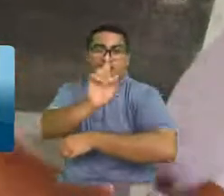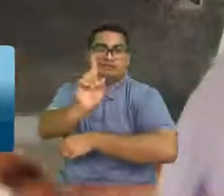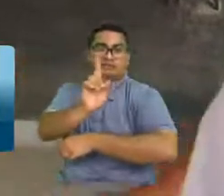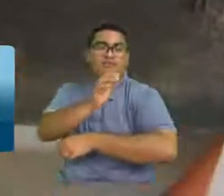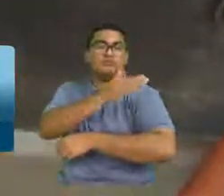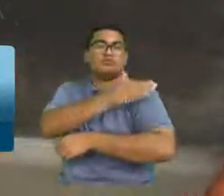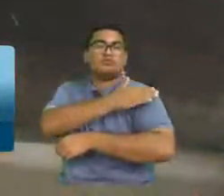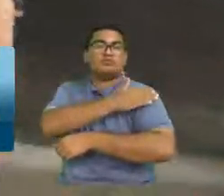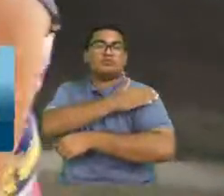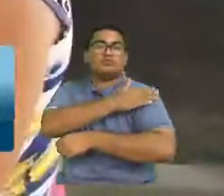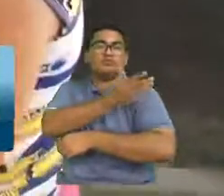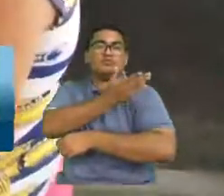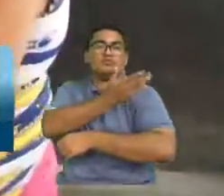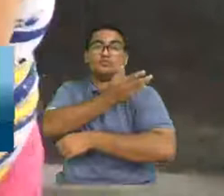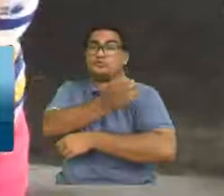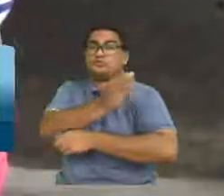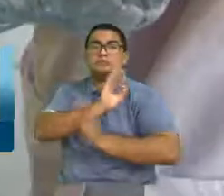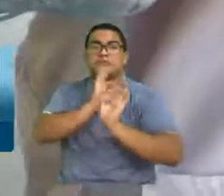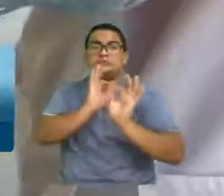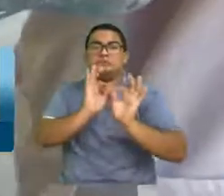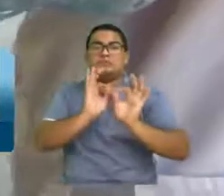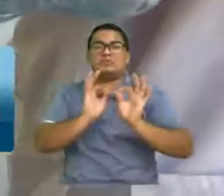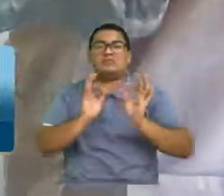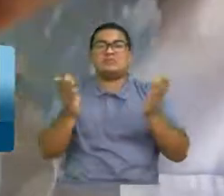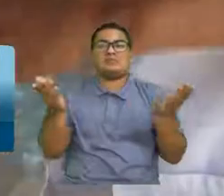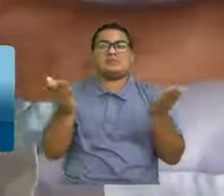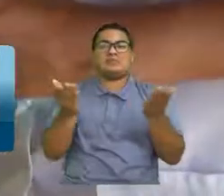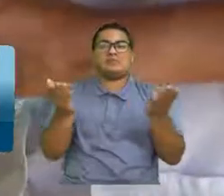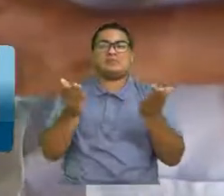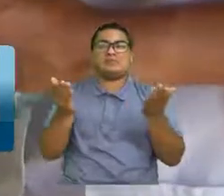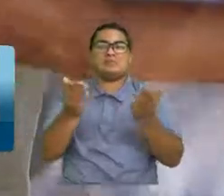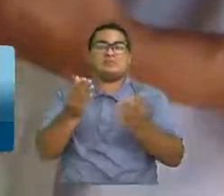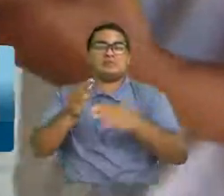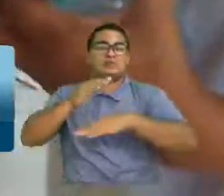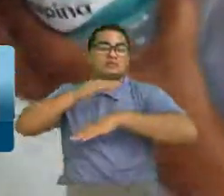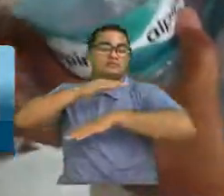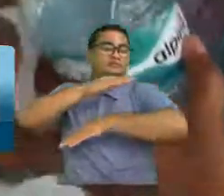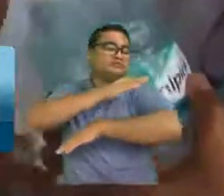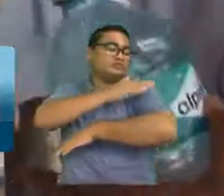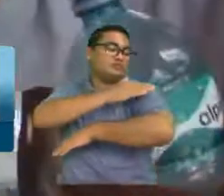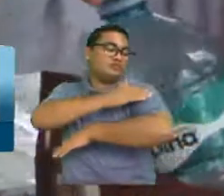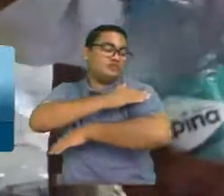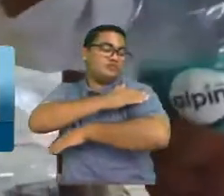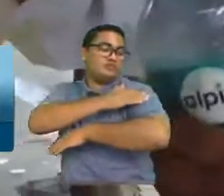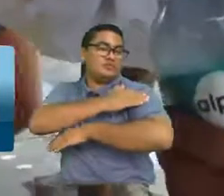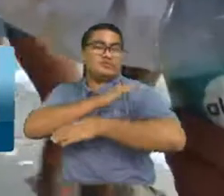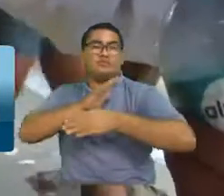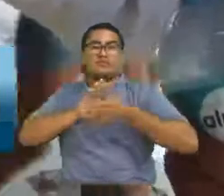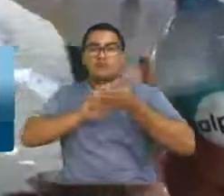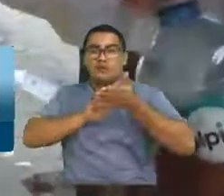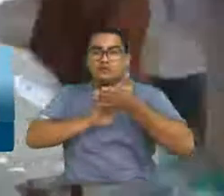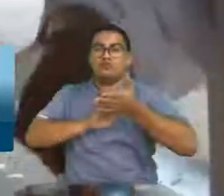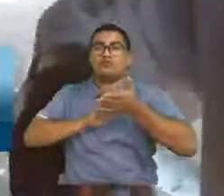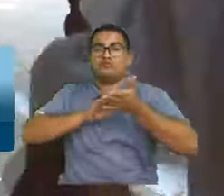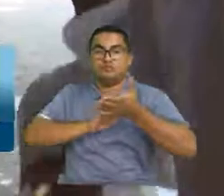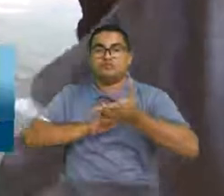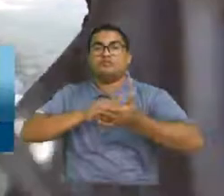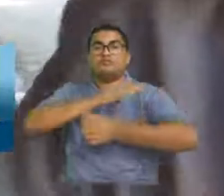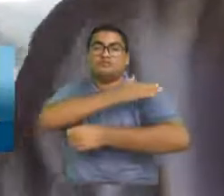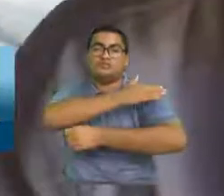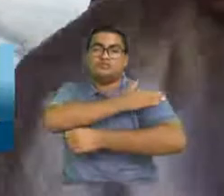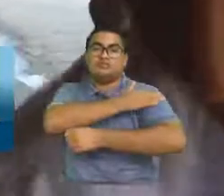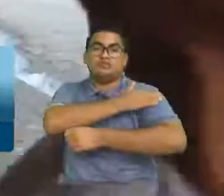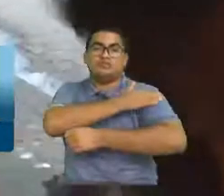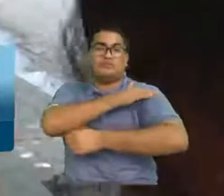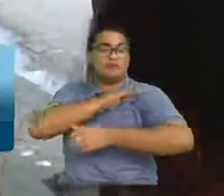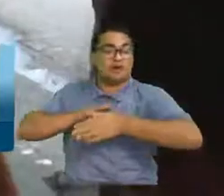la vacuna ni alrededor de la vacuna, lo único que se hace es presión. Sí. Presión. Nada más. La presión, sí, no es lo mismo que